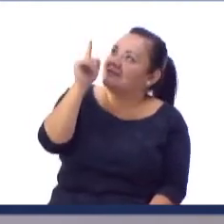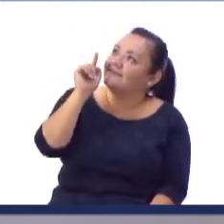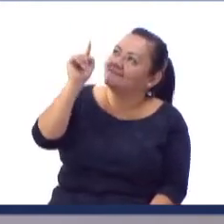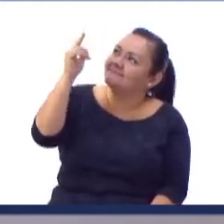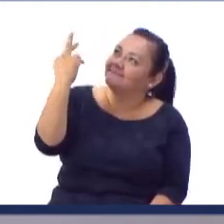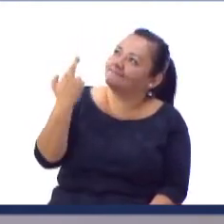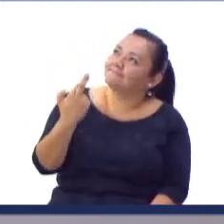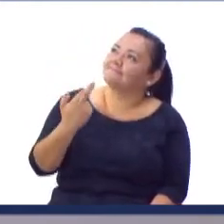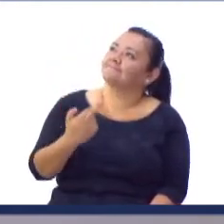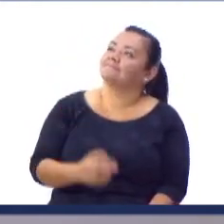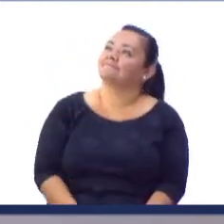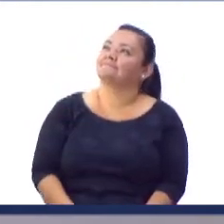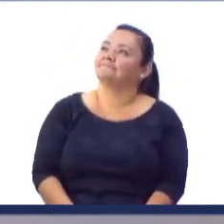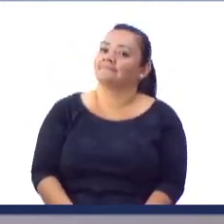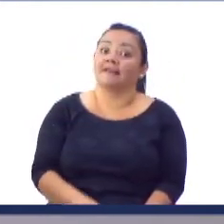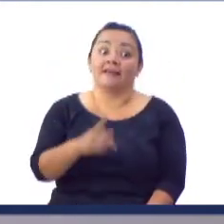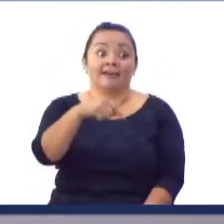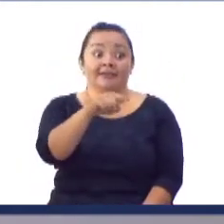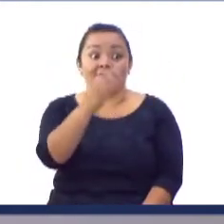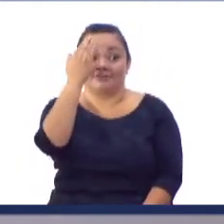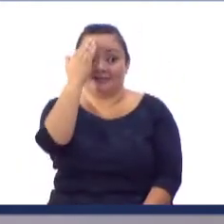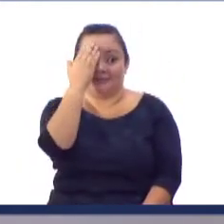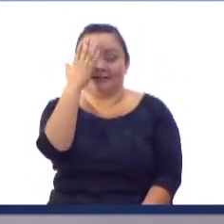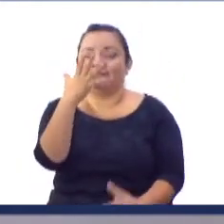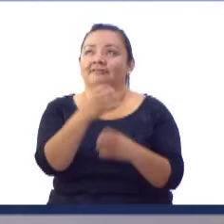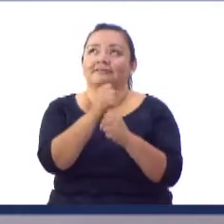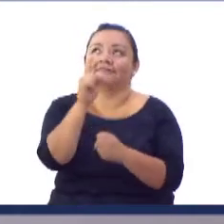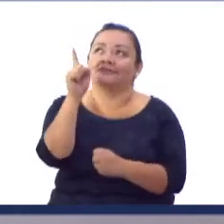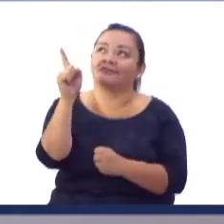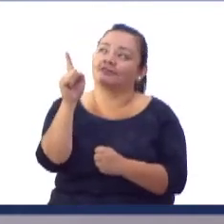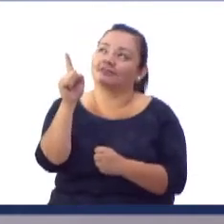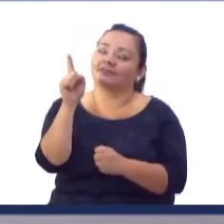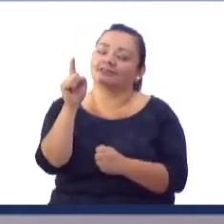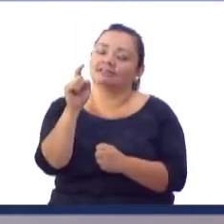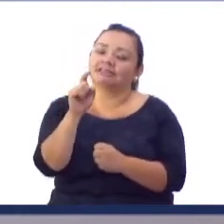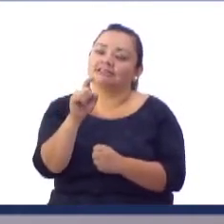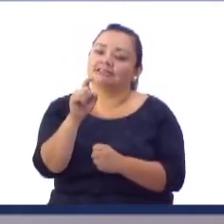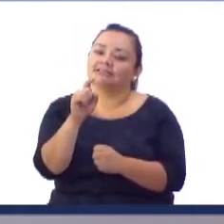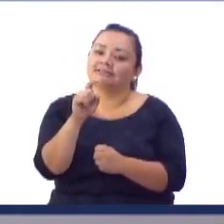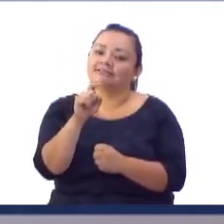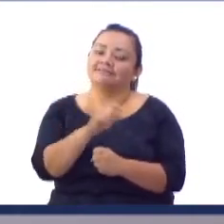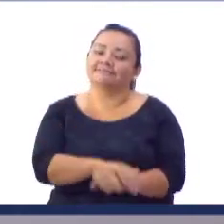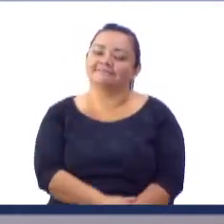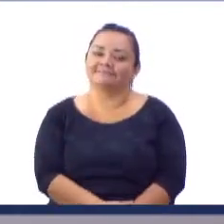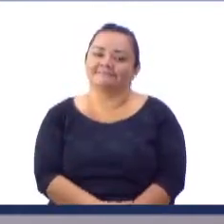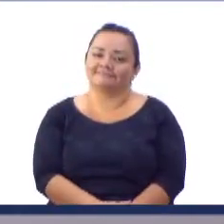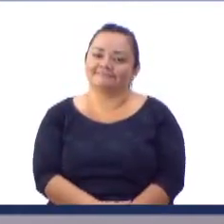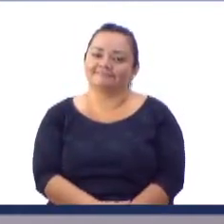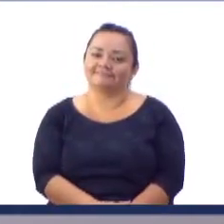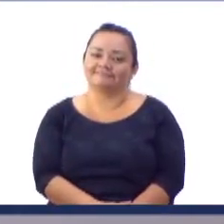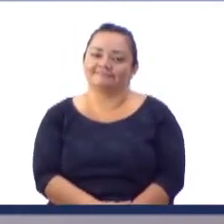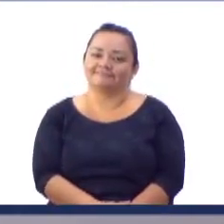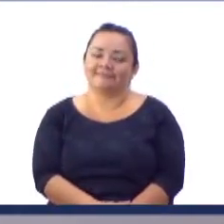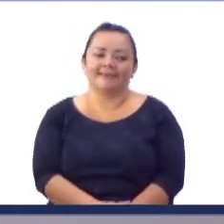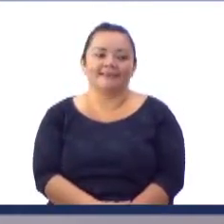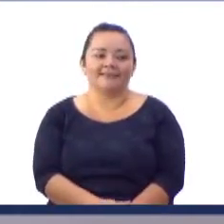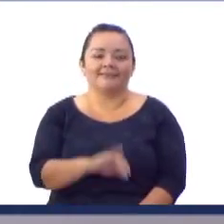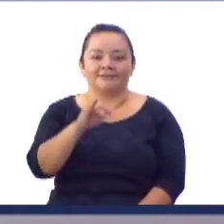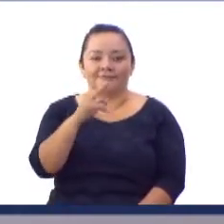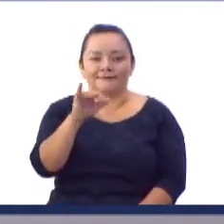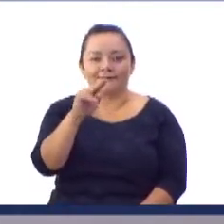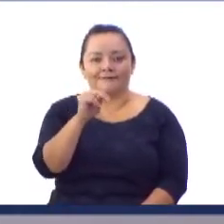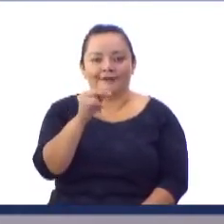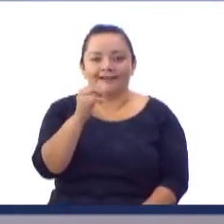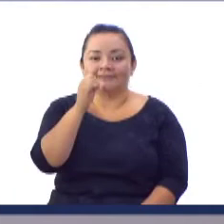dios estos saben en quién han creído el apóstol juan